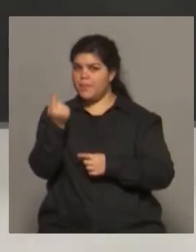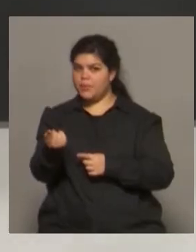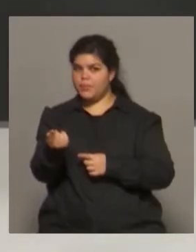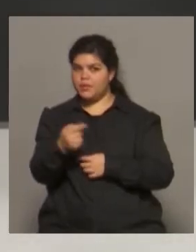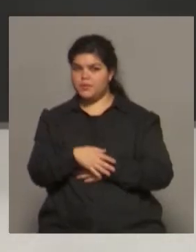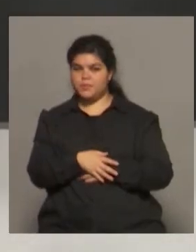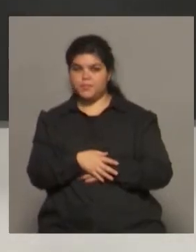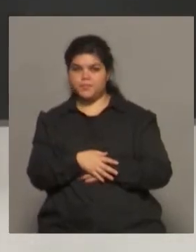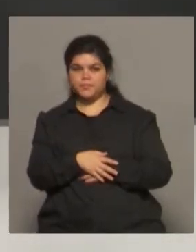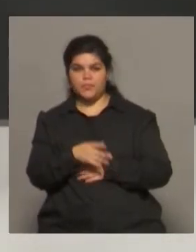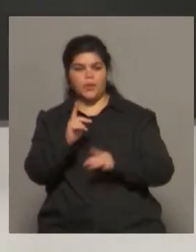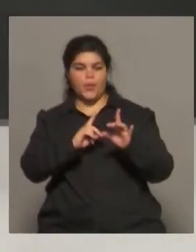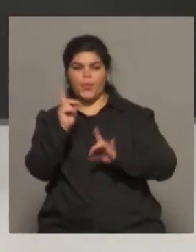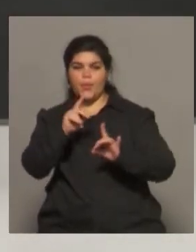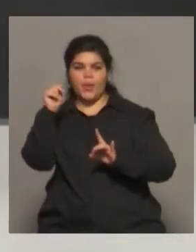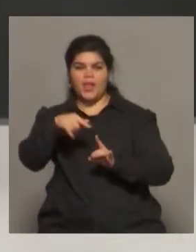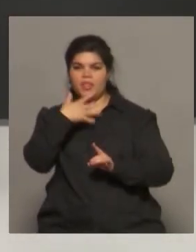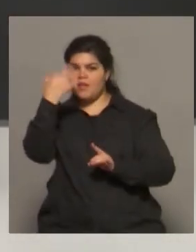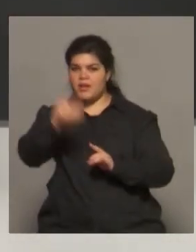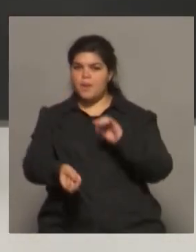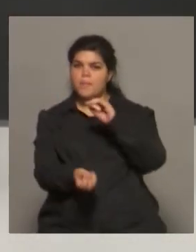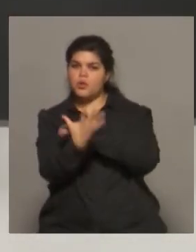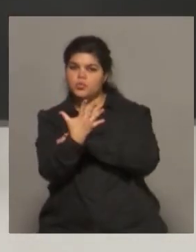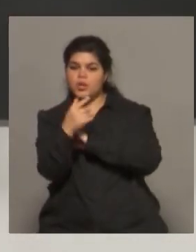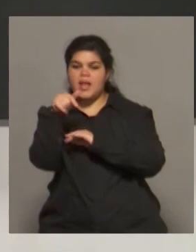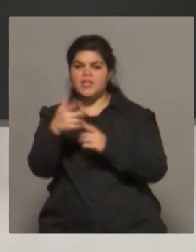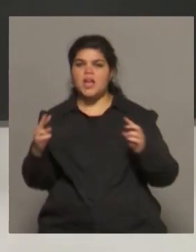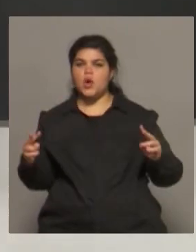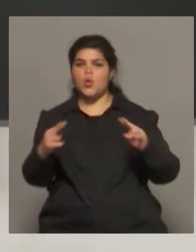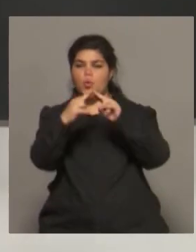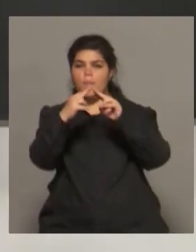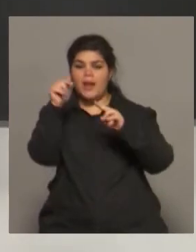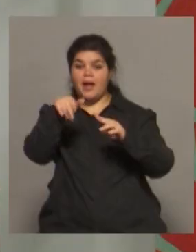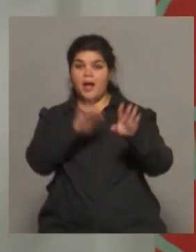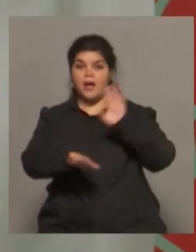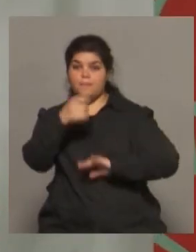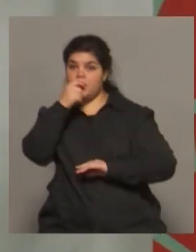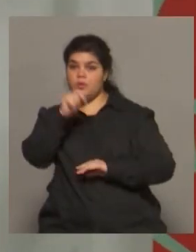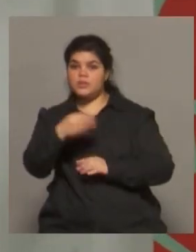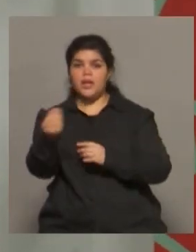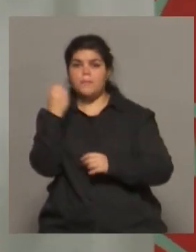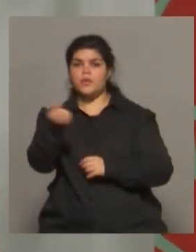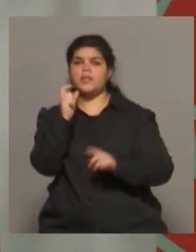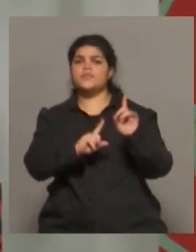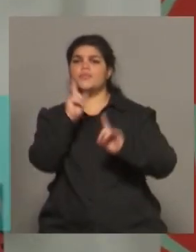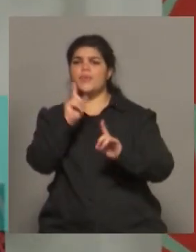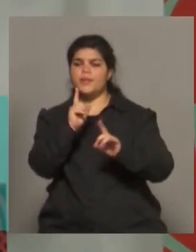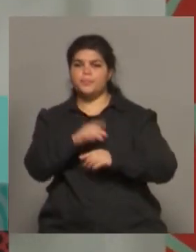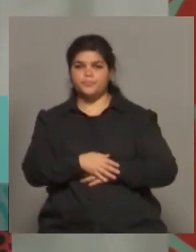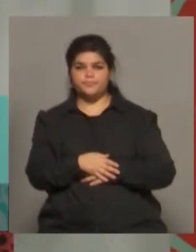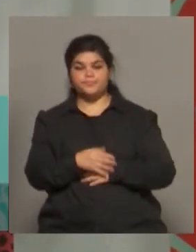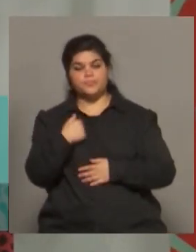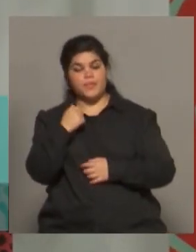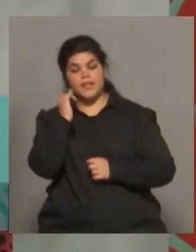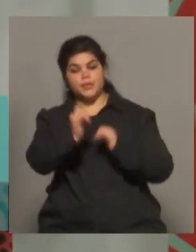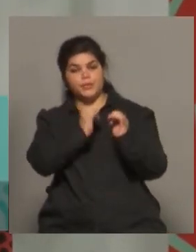la actualidad del Mercosur y cuál es la importancia de esta cumbre que se está realizando aquí en Mendoza. A ver, me atrevería a decir que